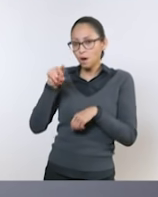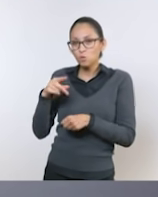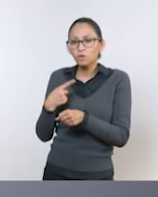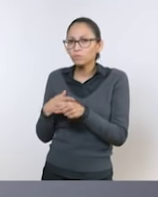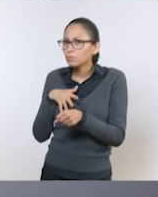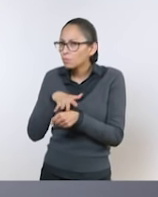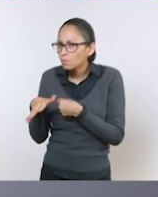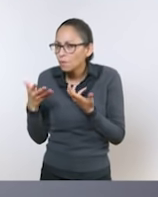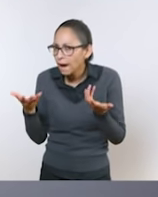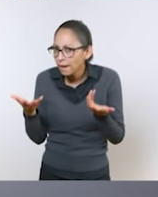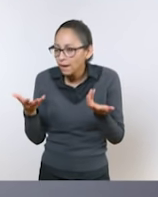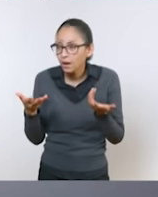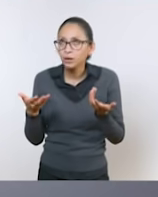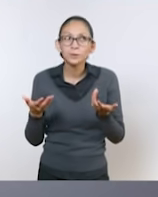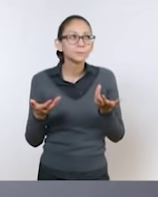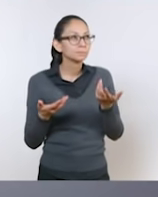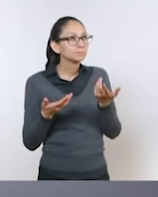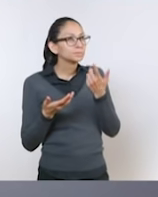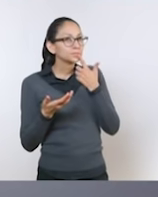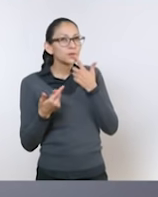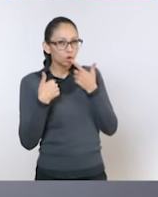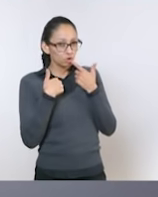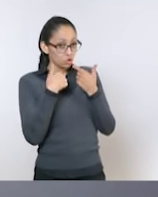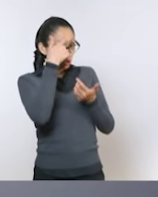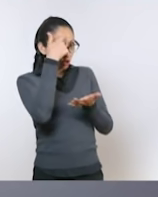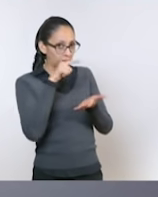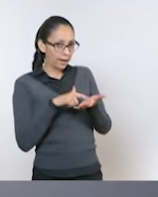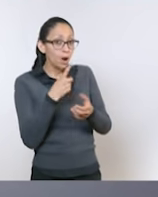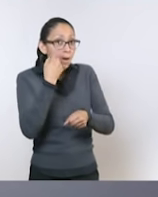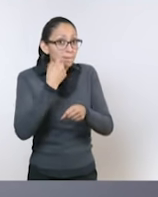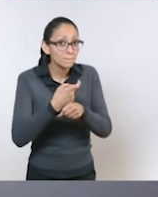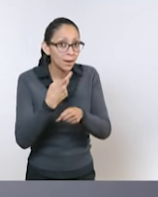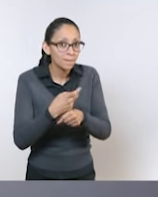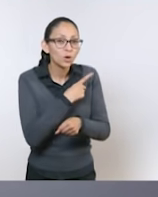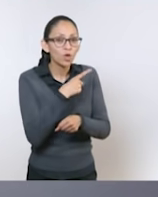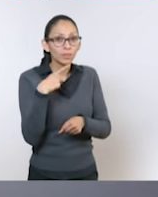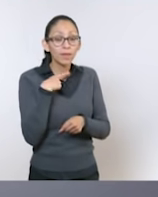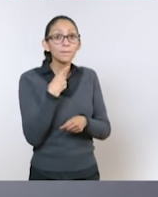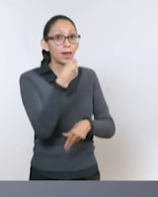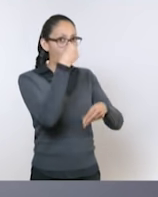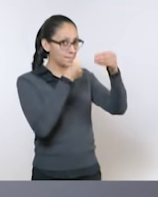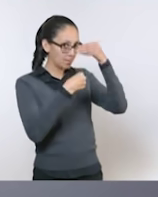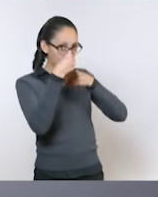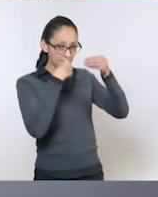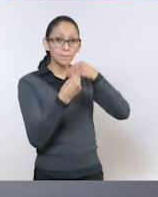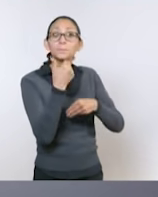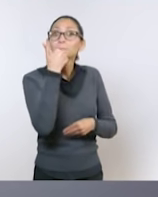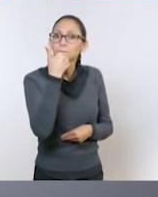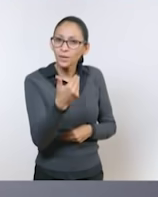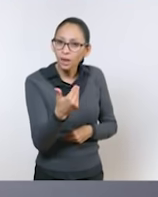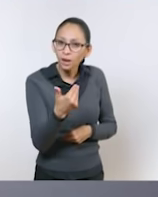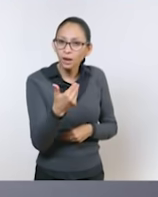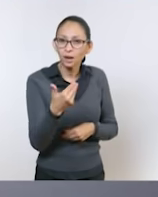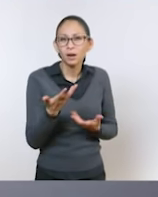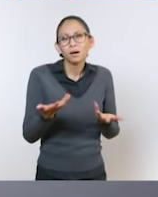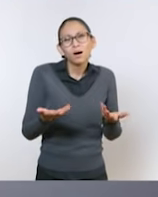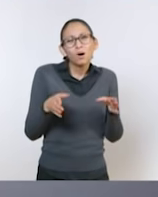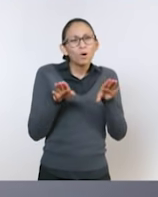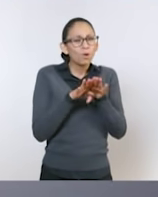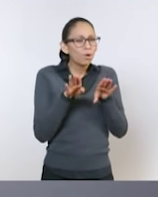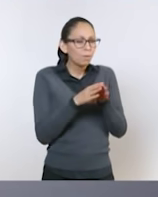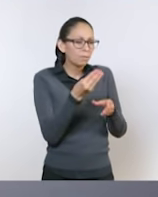tomar para no enfermarse? Bueno, yo creo que primero debió de alimentarse bien,